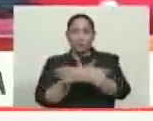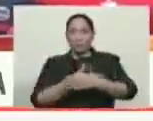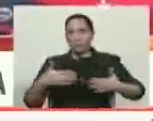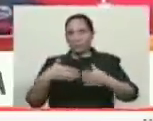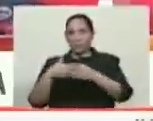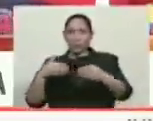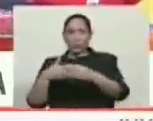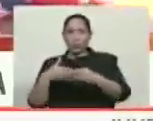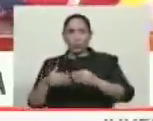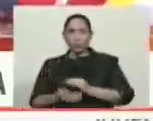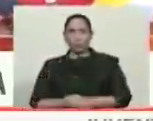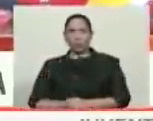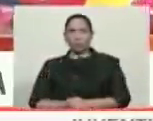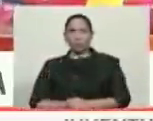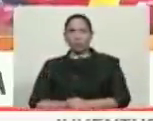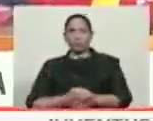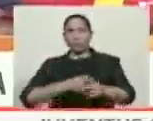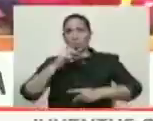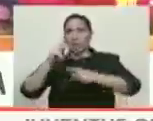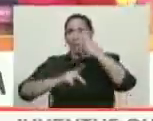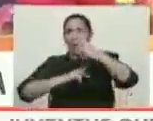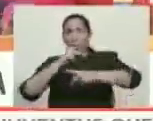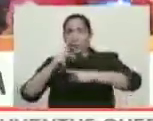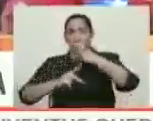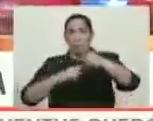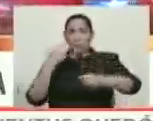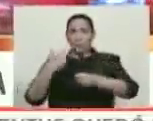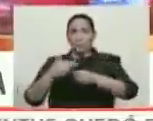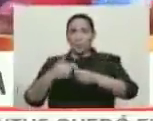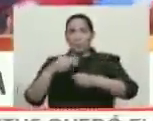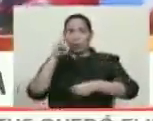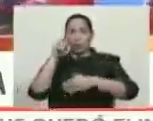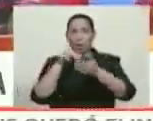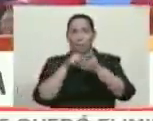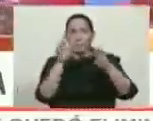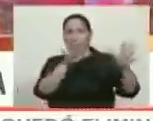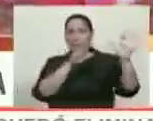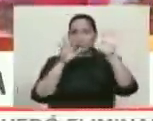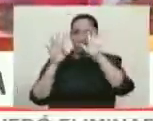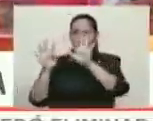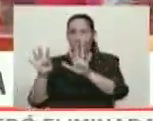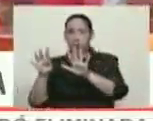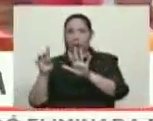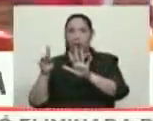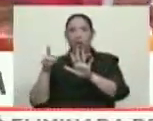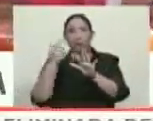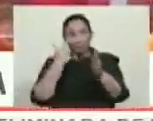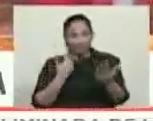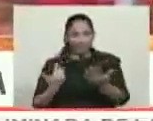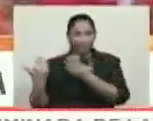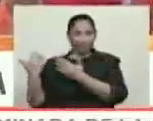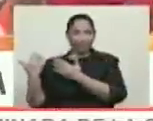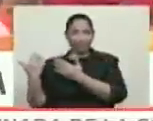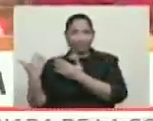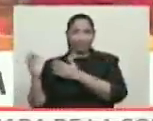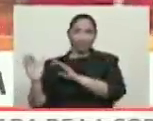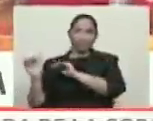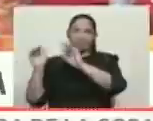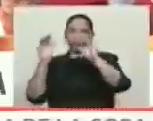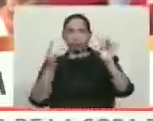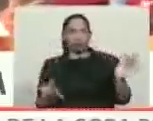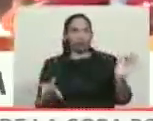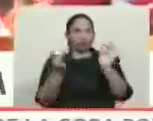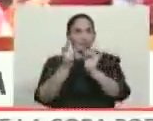en cuanto a la producción petrolera para este 2019. Con este ambiente despedimos esta